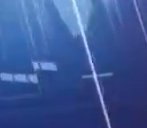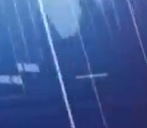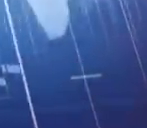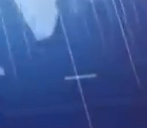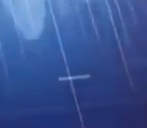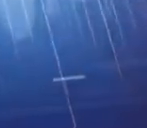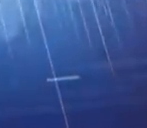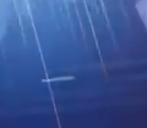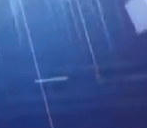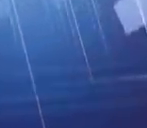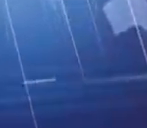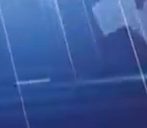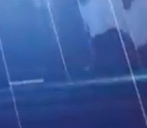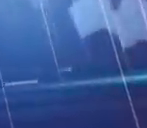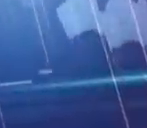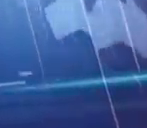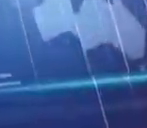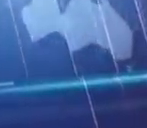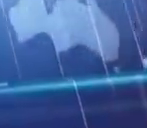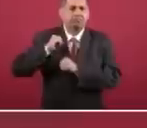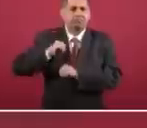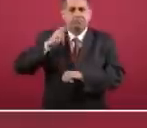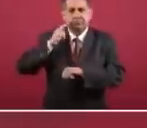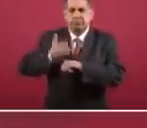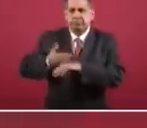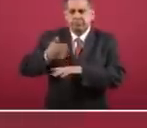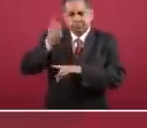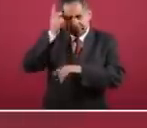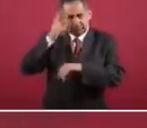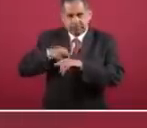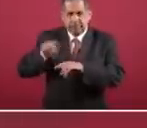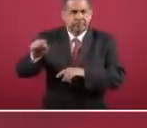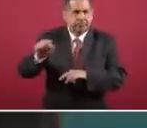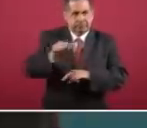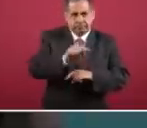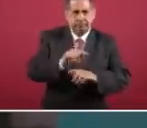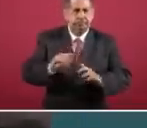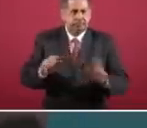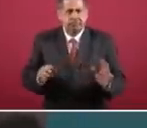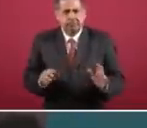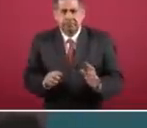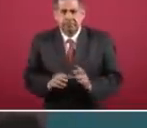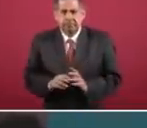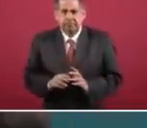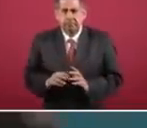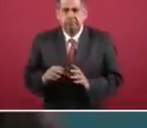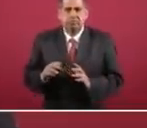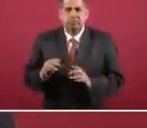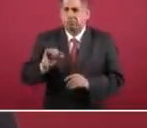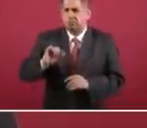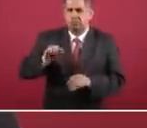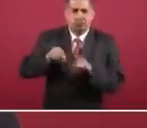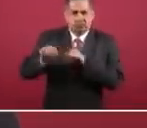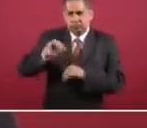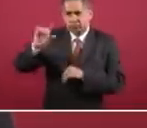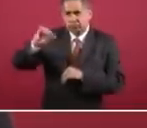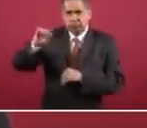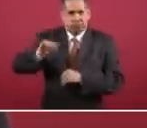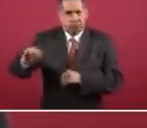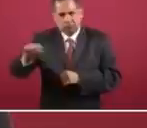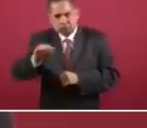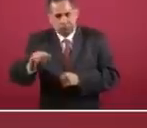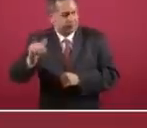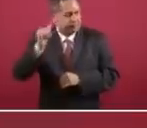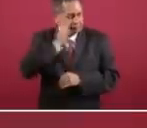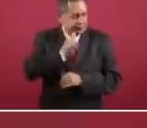ministro sea ministra de la Corte. Así lo dijo. En las funciones públicas siempre